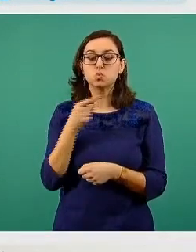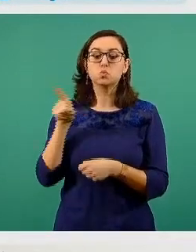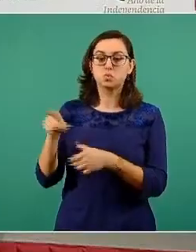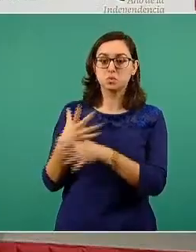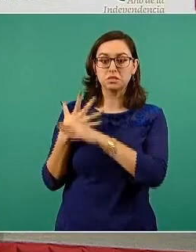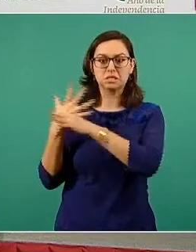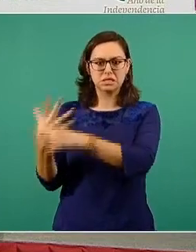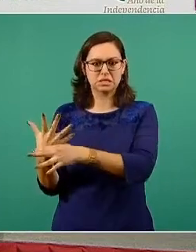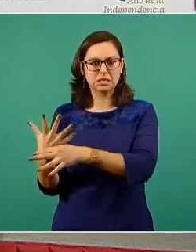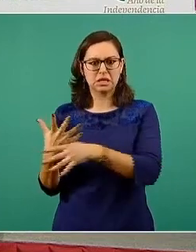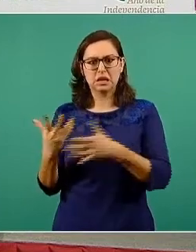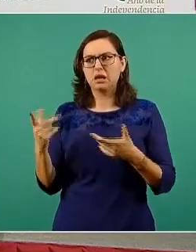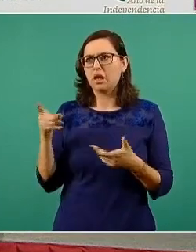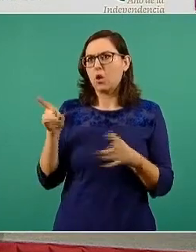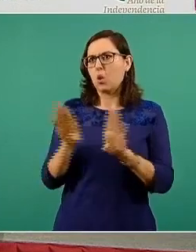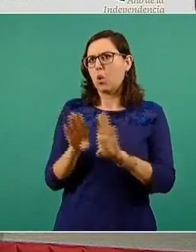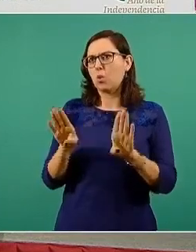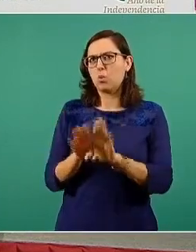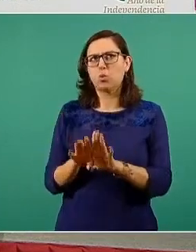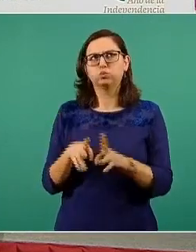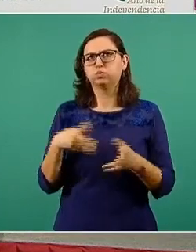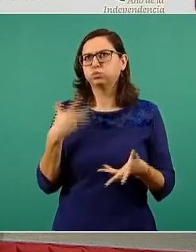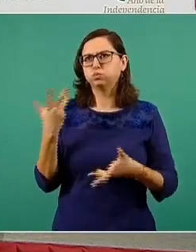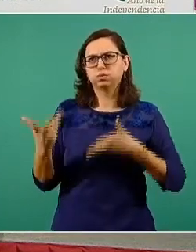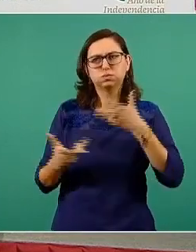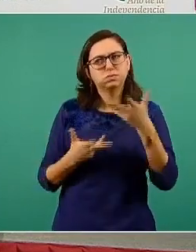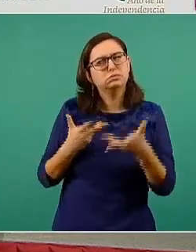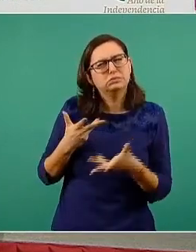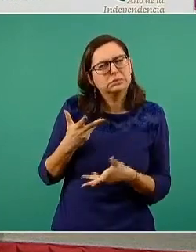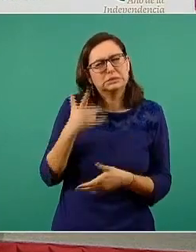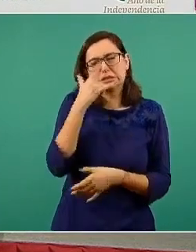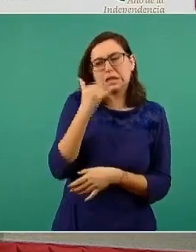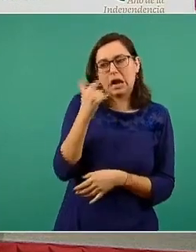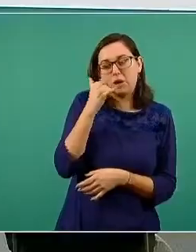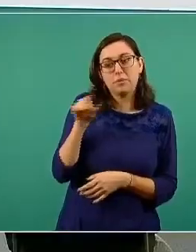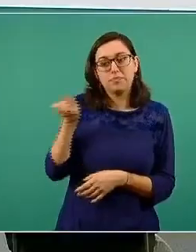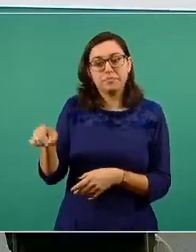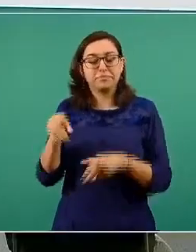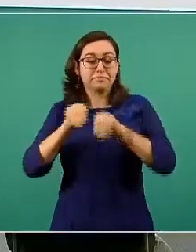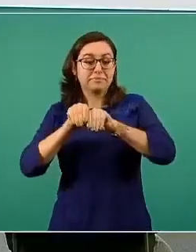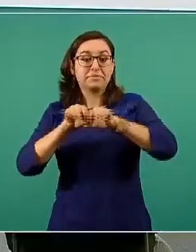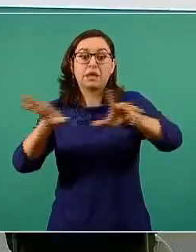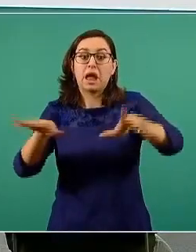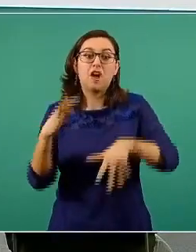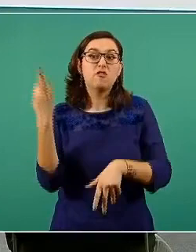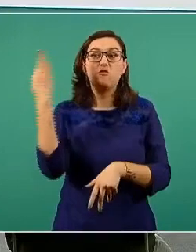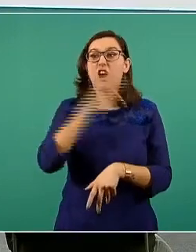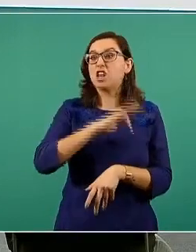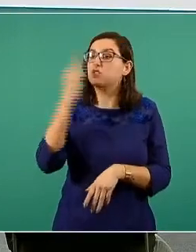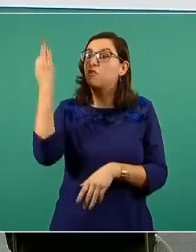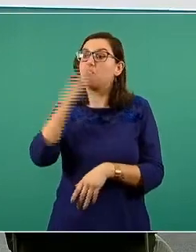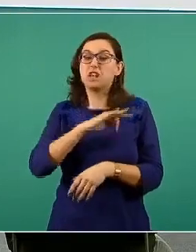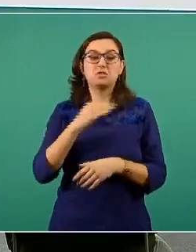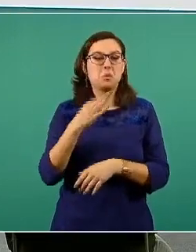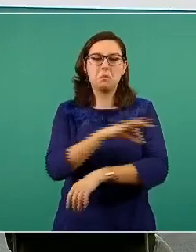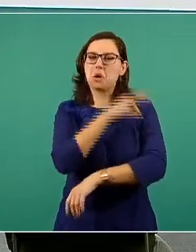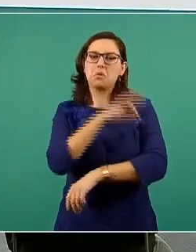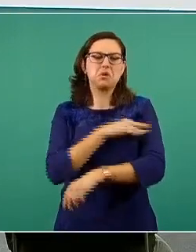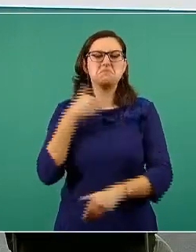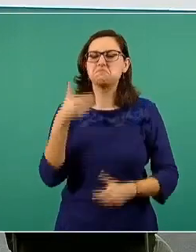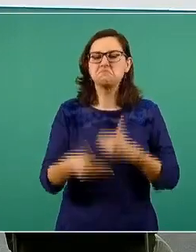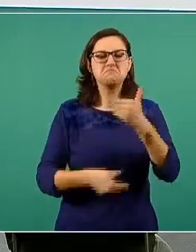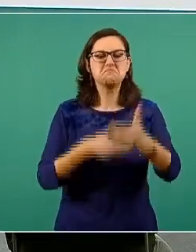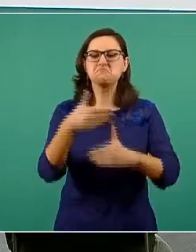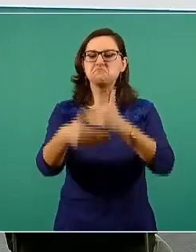cierta vehemencia que se estaba dando una impresión falsa, posiblemente con fines electorales, de cuál es el avance de la